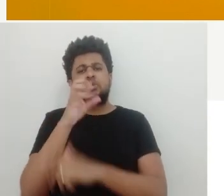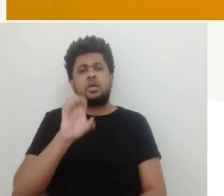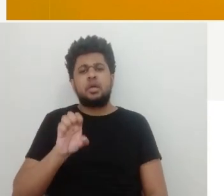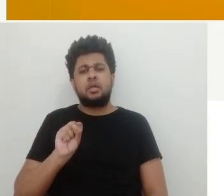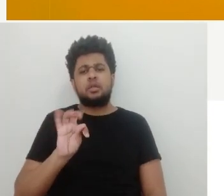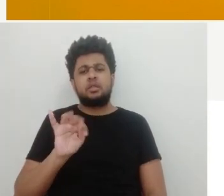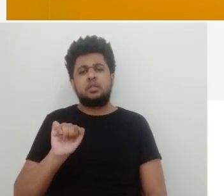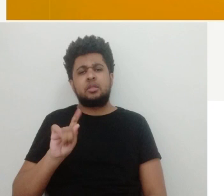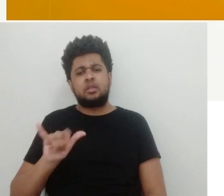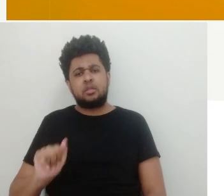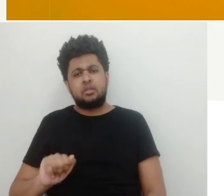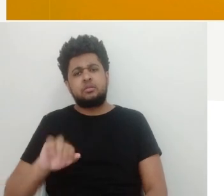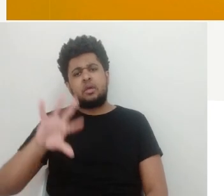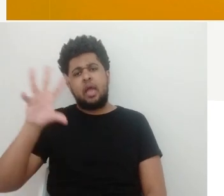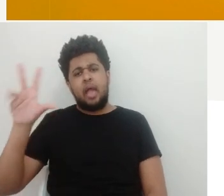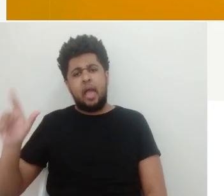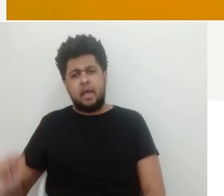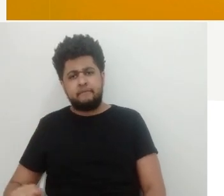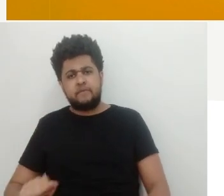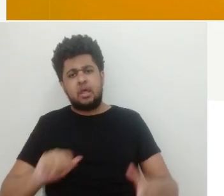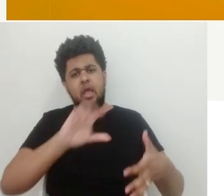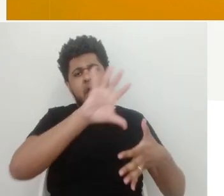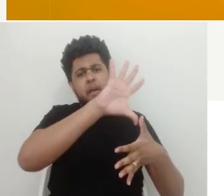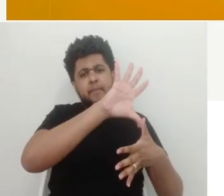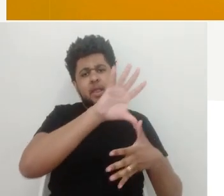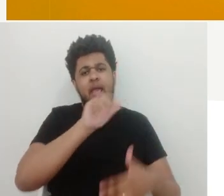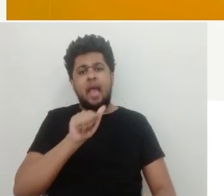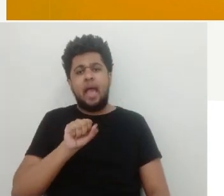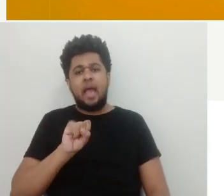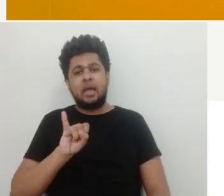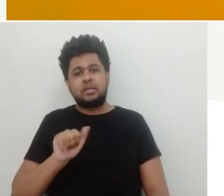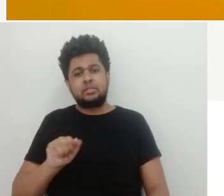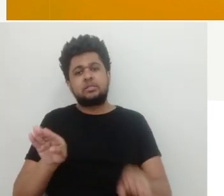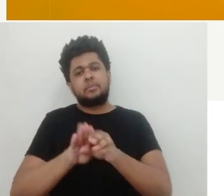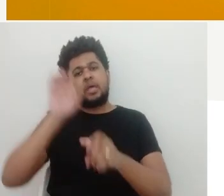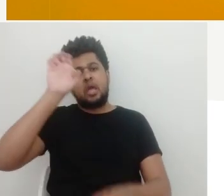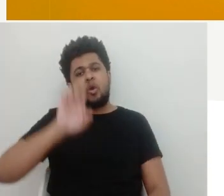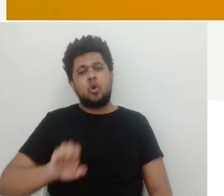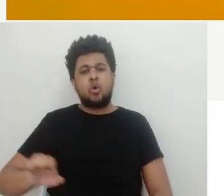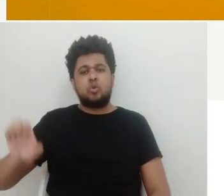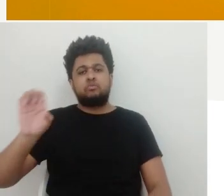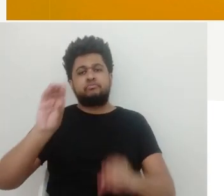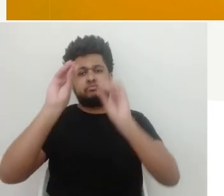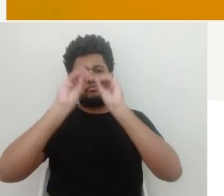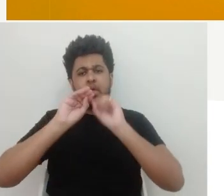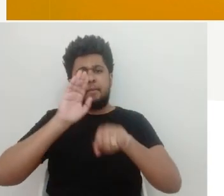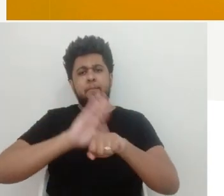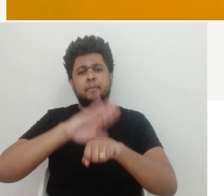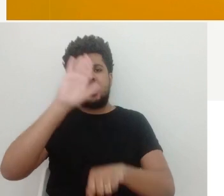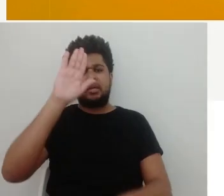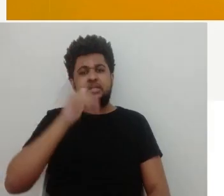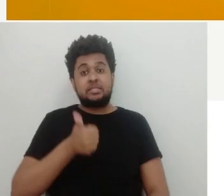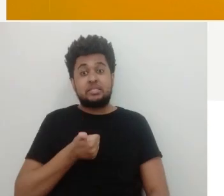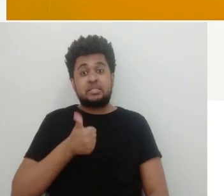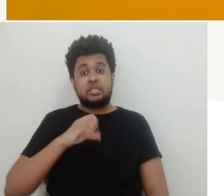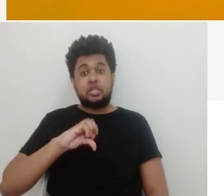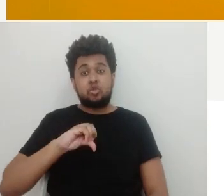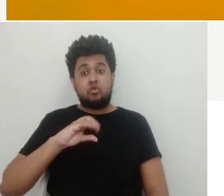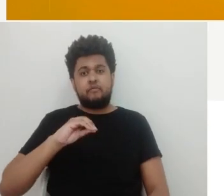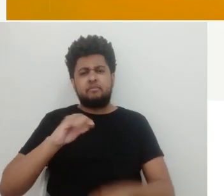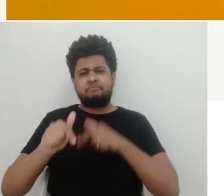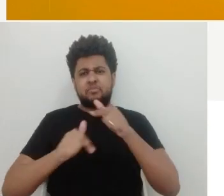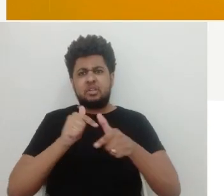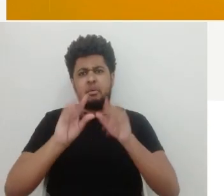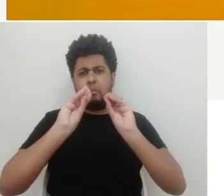en muchos países, no los voy a leer todos, pero Alemania, Argentina, Bélgica, Nicaragua, Paraguay, etcétera.